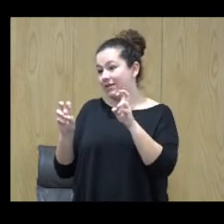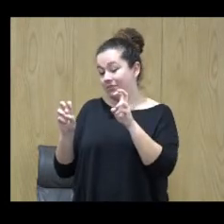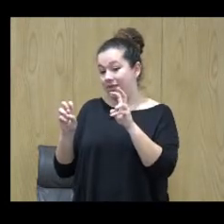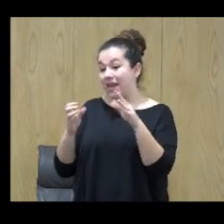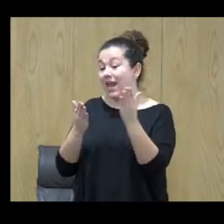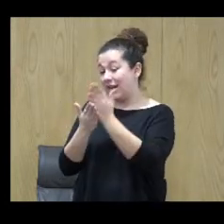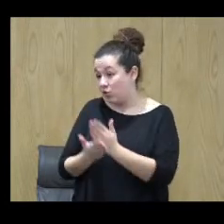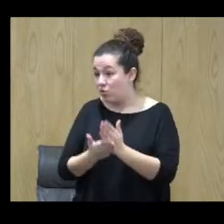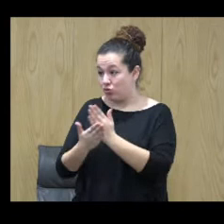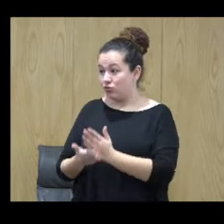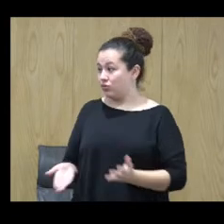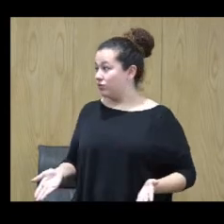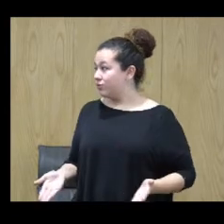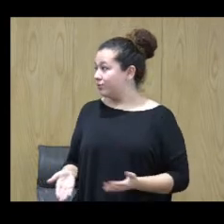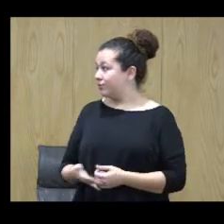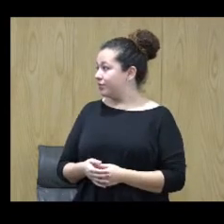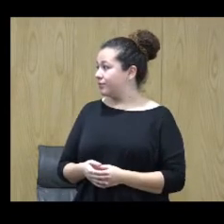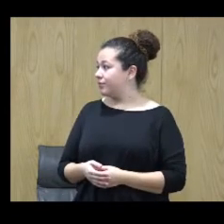¿no? Perdón.